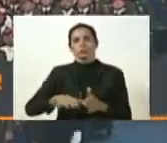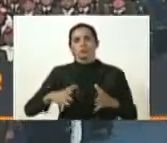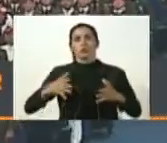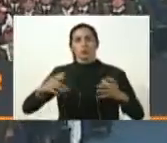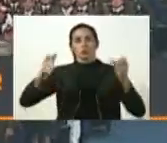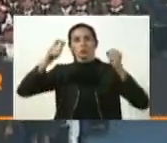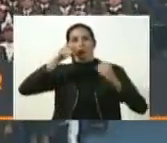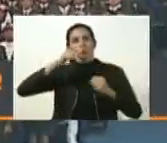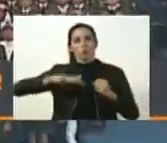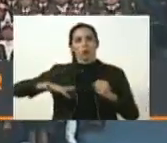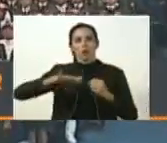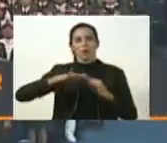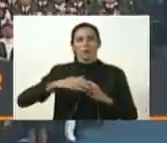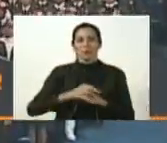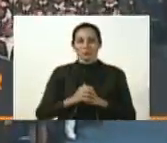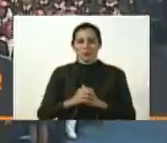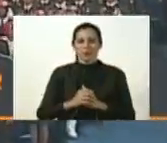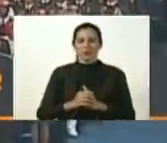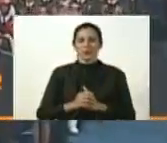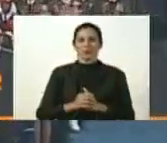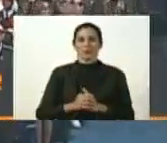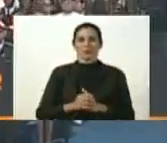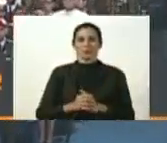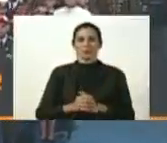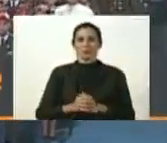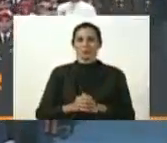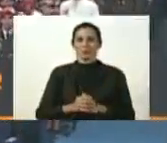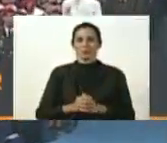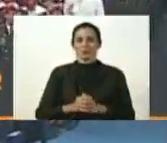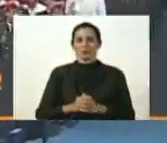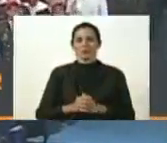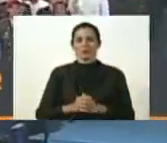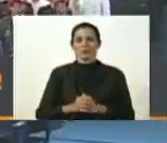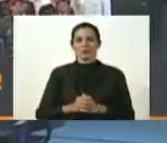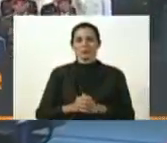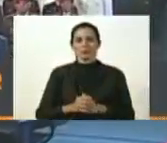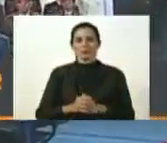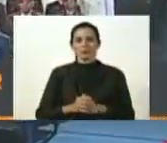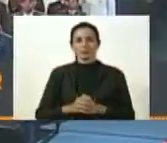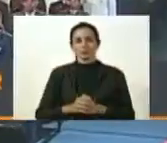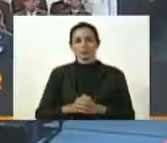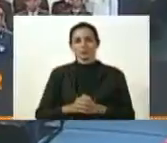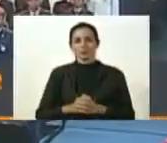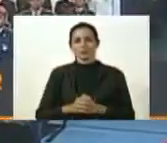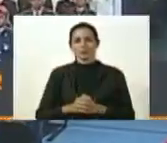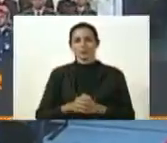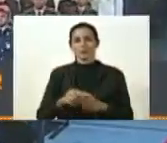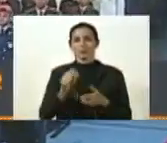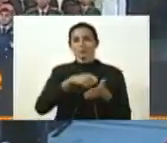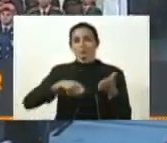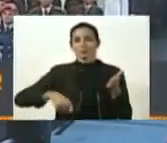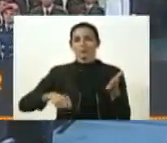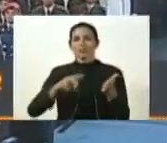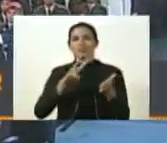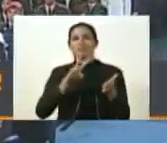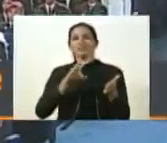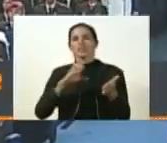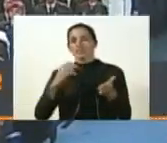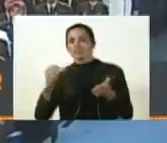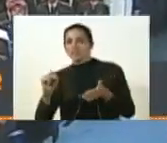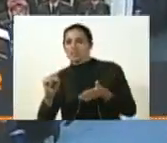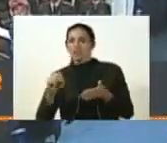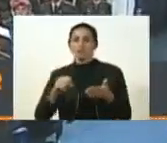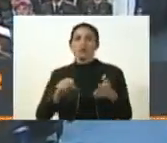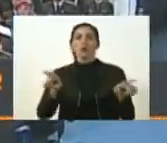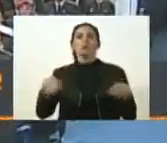Himno Nacional de la República Bolivariana de Venezuela, Gloria al Bravo Pueblo. Letra de Vicente Salias, música de Juan